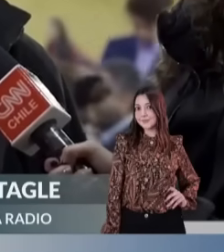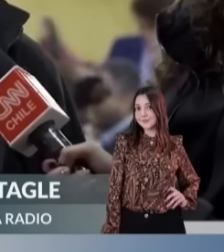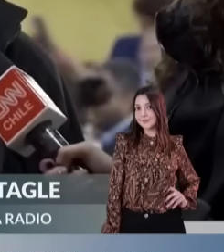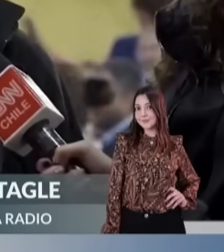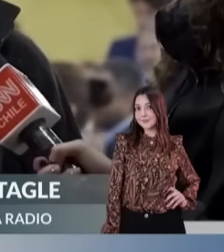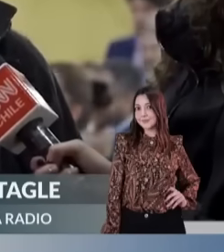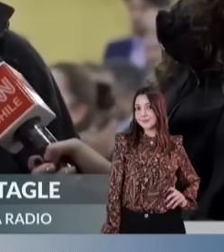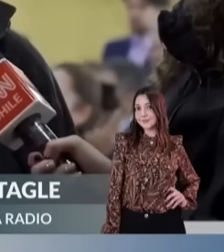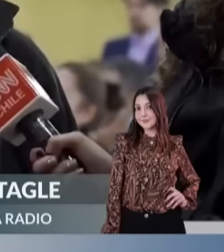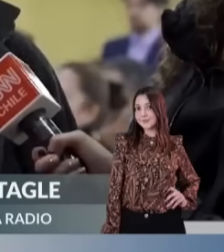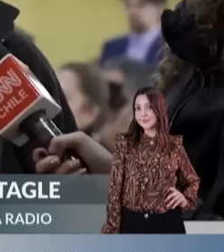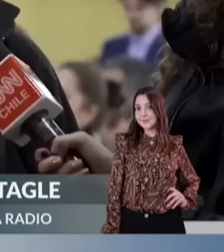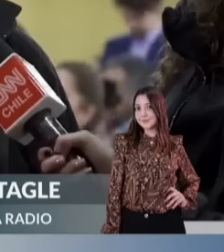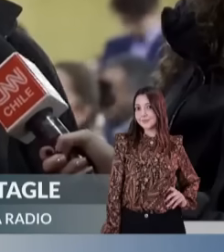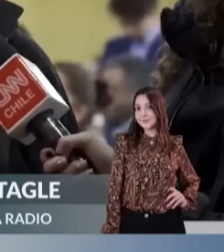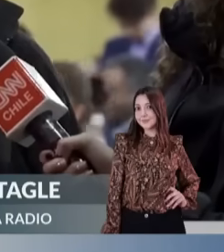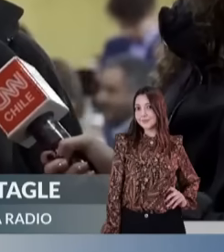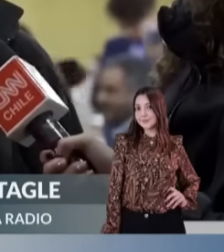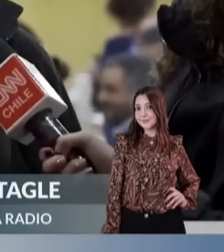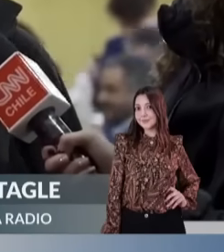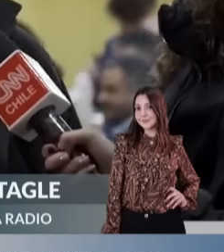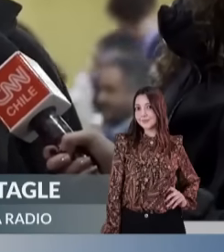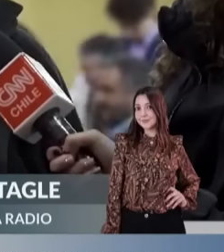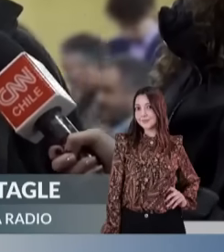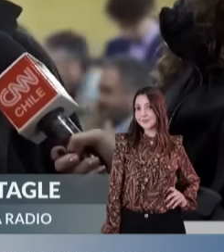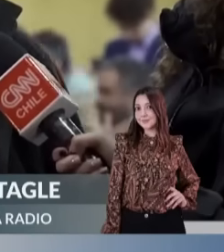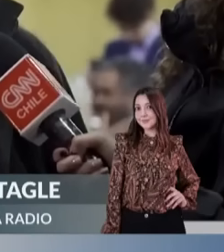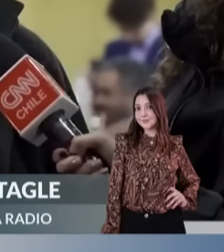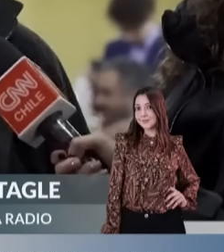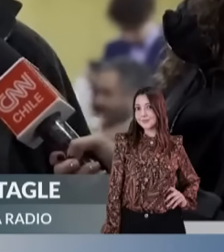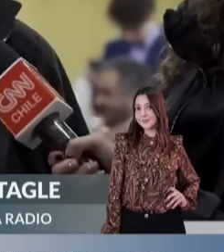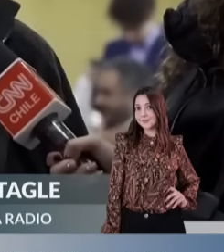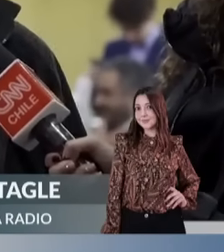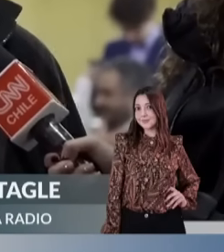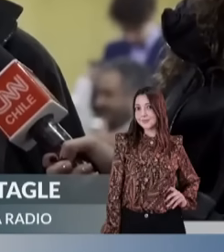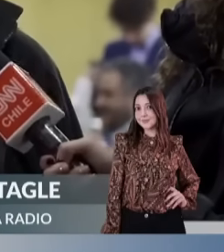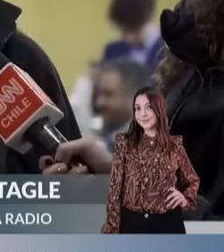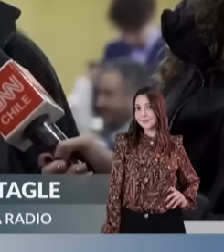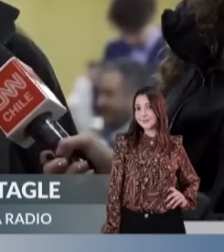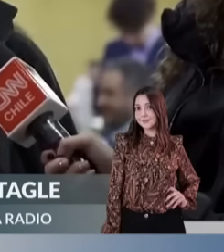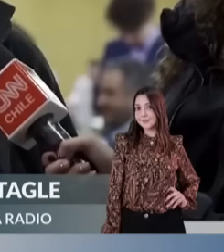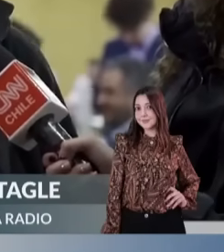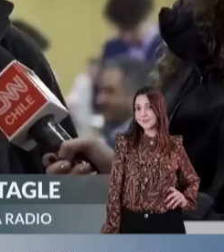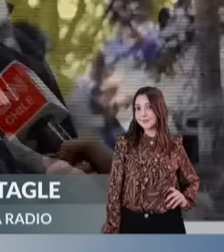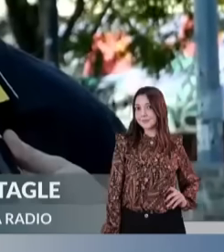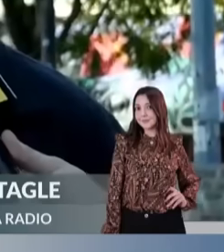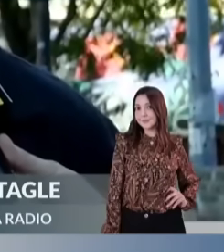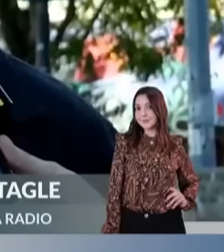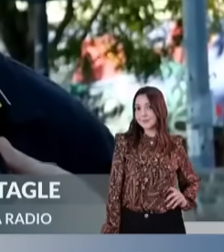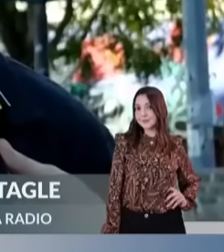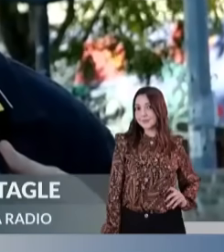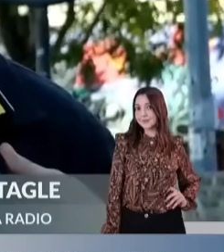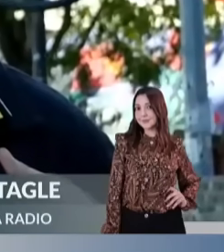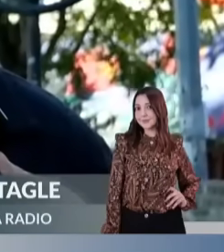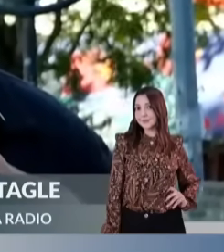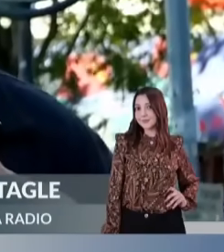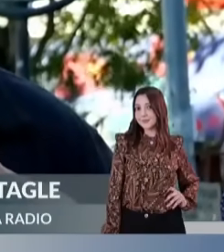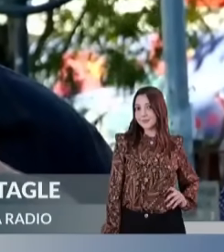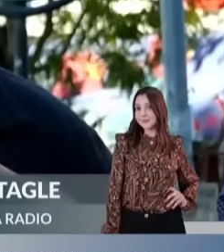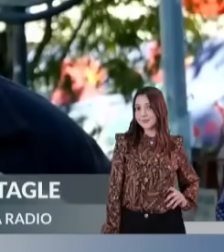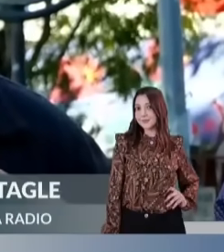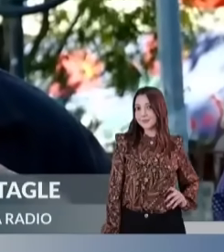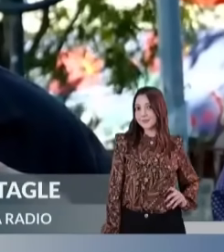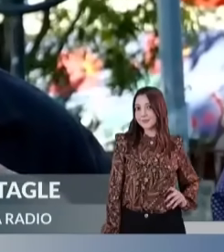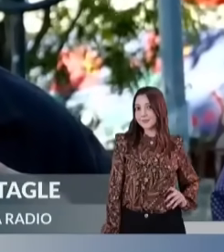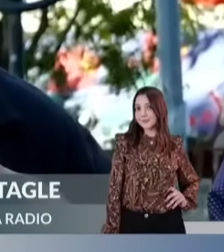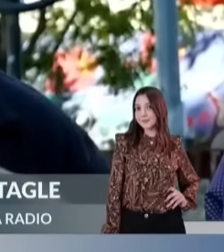sistema institucional chileno. Bueno, el Contralor abandonó sus funciones. Yo creo que hay abandono de funciones por parte del Contralor.